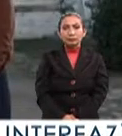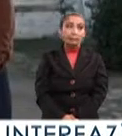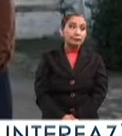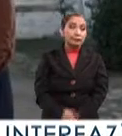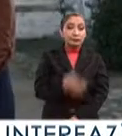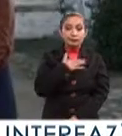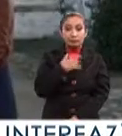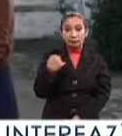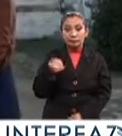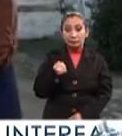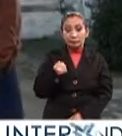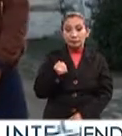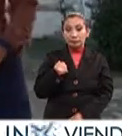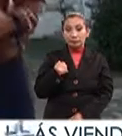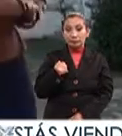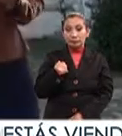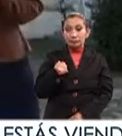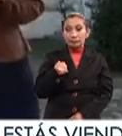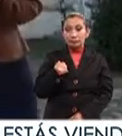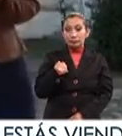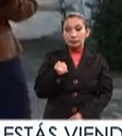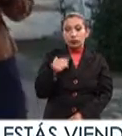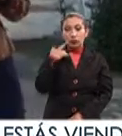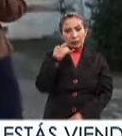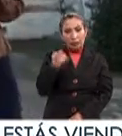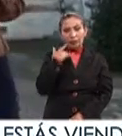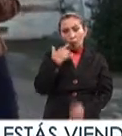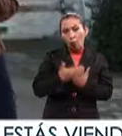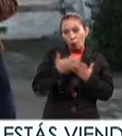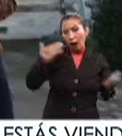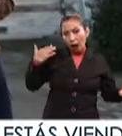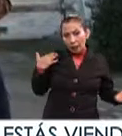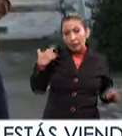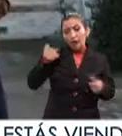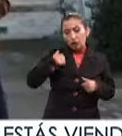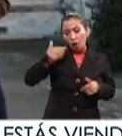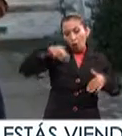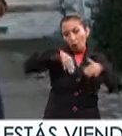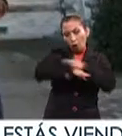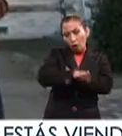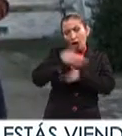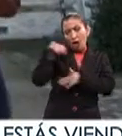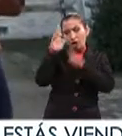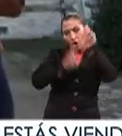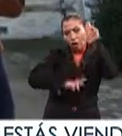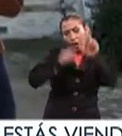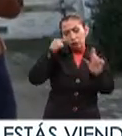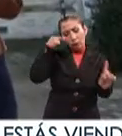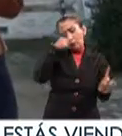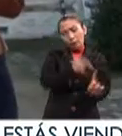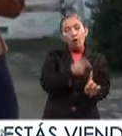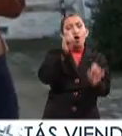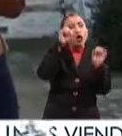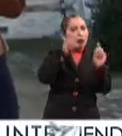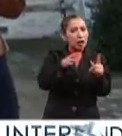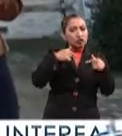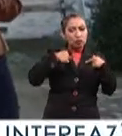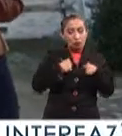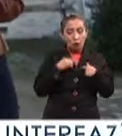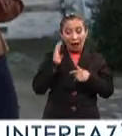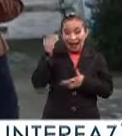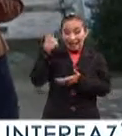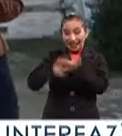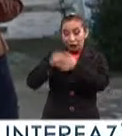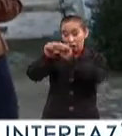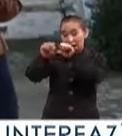Bueno, yo he tratado, y desde un principio que yo entré a la normal, mi propósito era, yo cuando esté